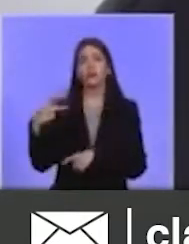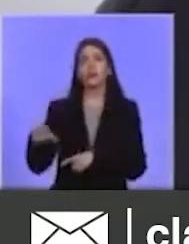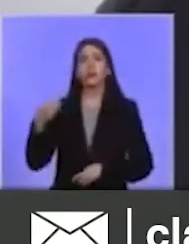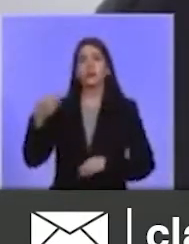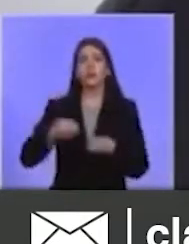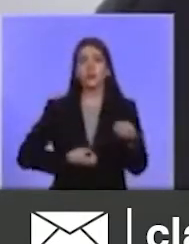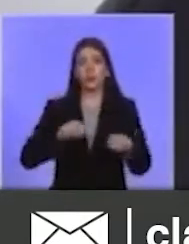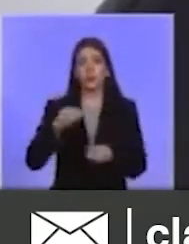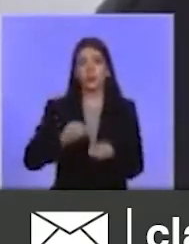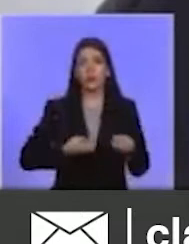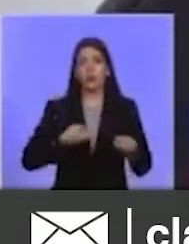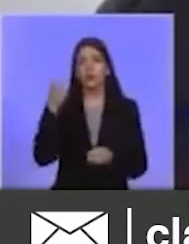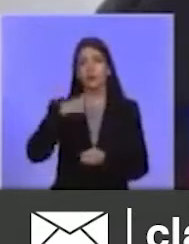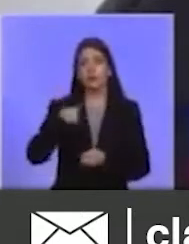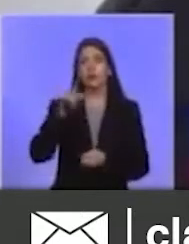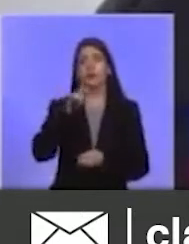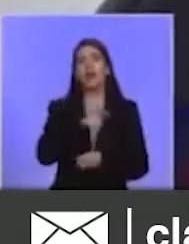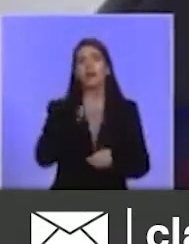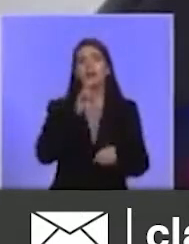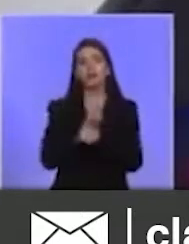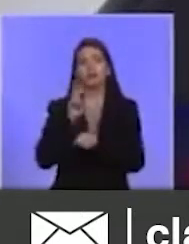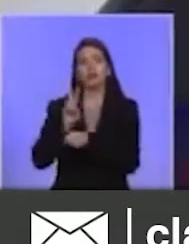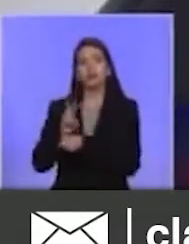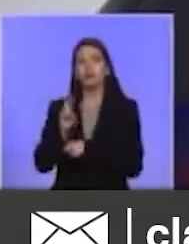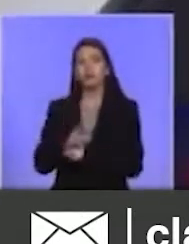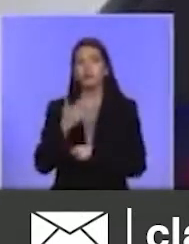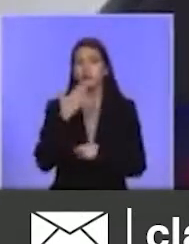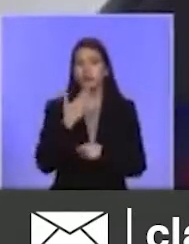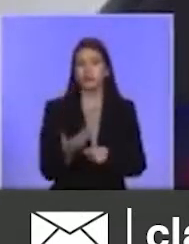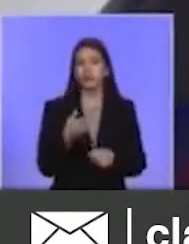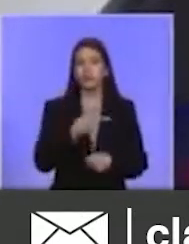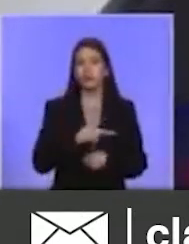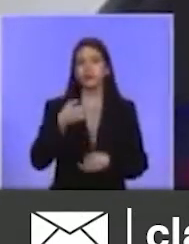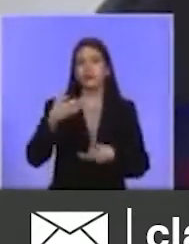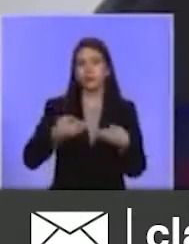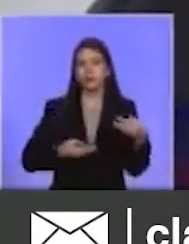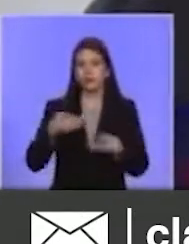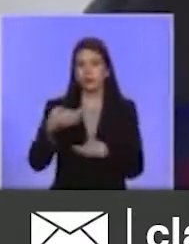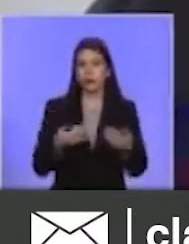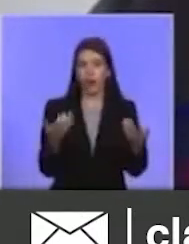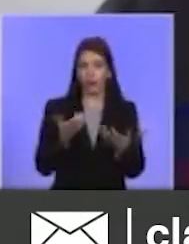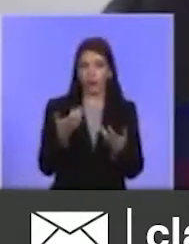delitos de orden penal. Así pues, en esto está.